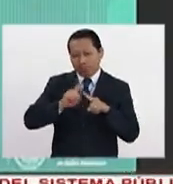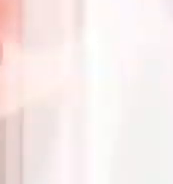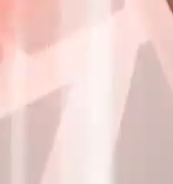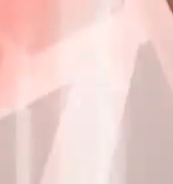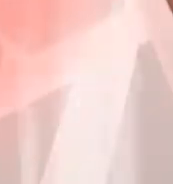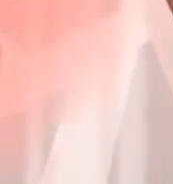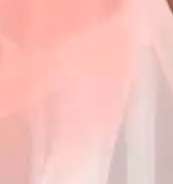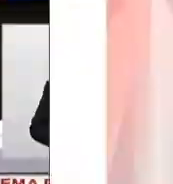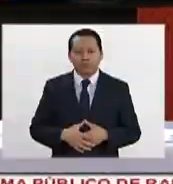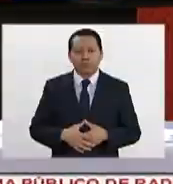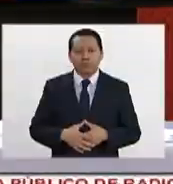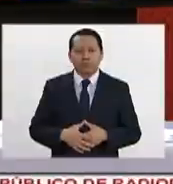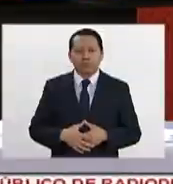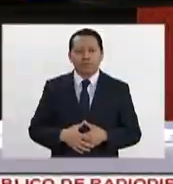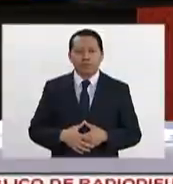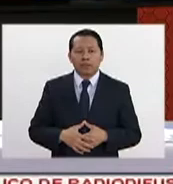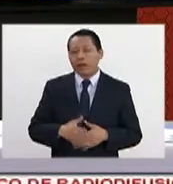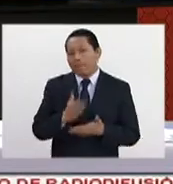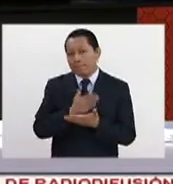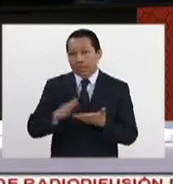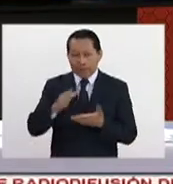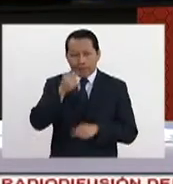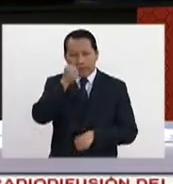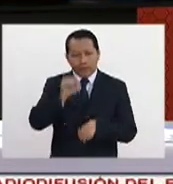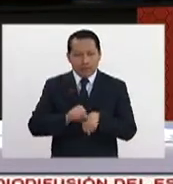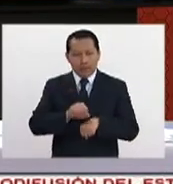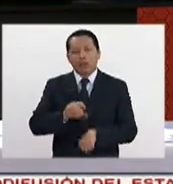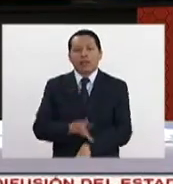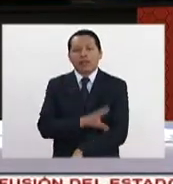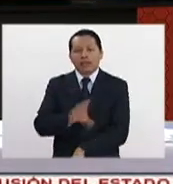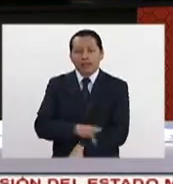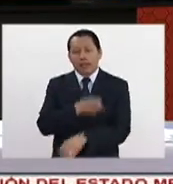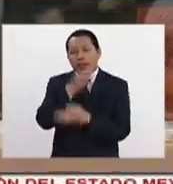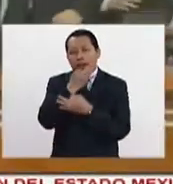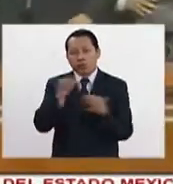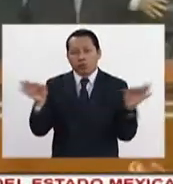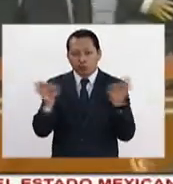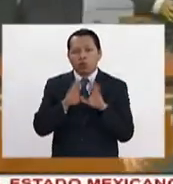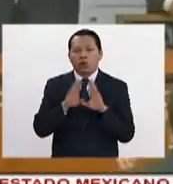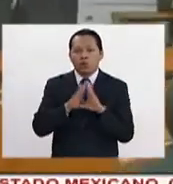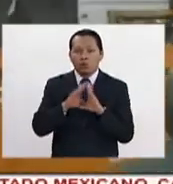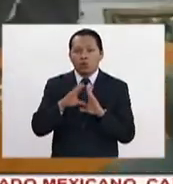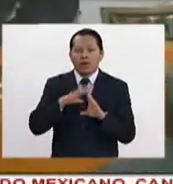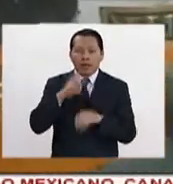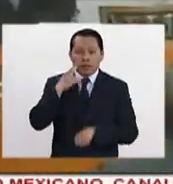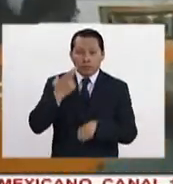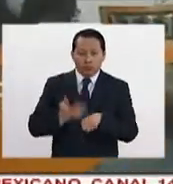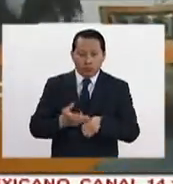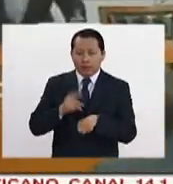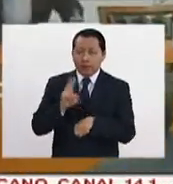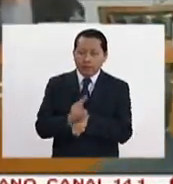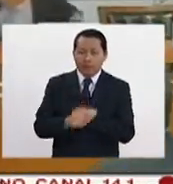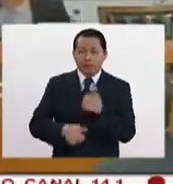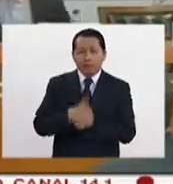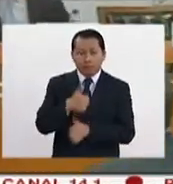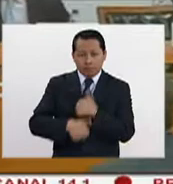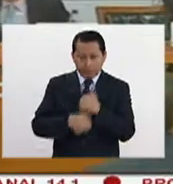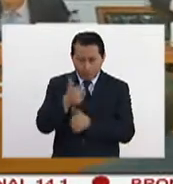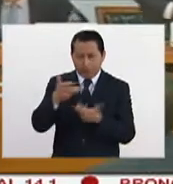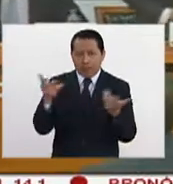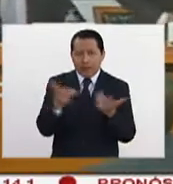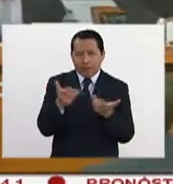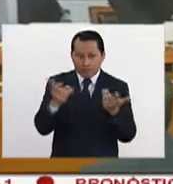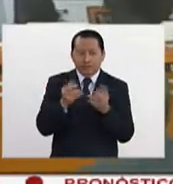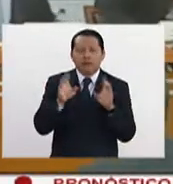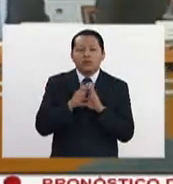empresariales. Por otra parte, el secretario de Energía anunció que la dependencia a su cargo va a licitar por primera vez